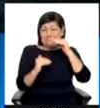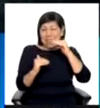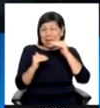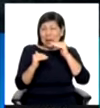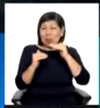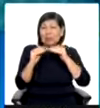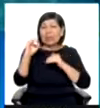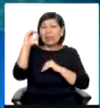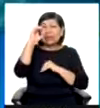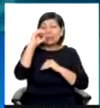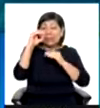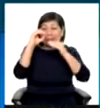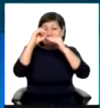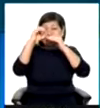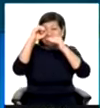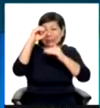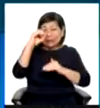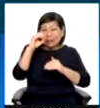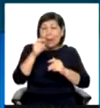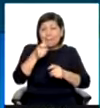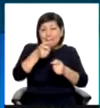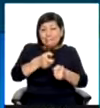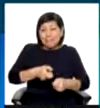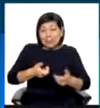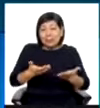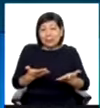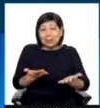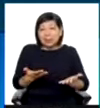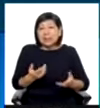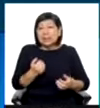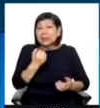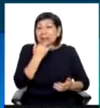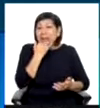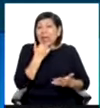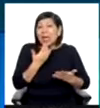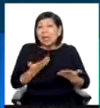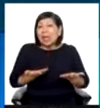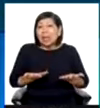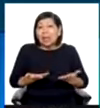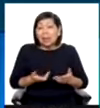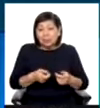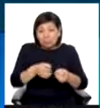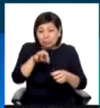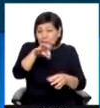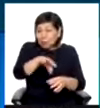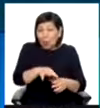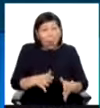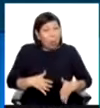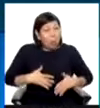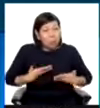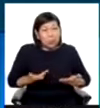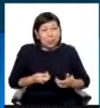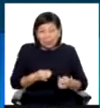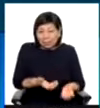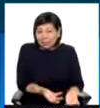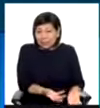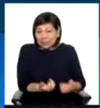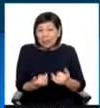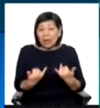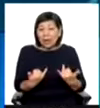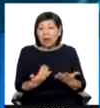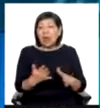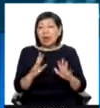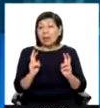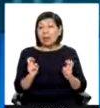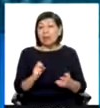0 grados, es un problema porque los agricultores no tienen la posibilidad de sembrar y menos de cosechar. Pero vamos a hablar